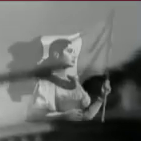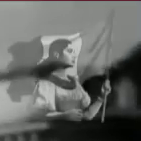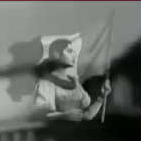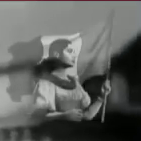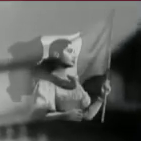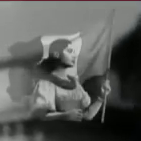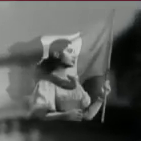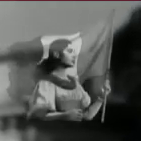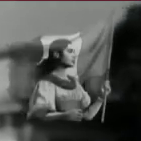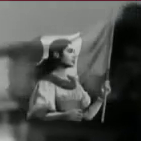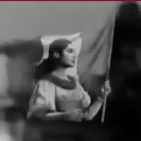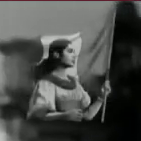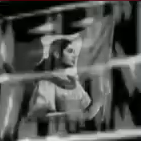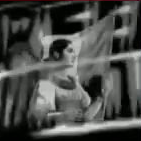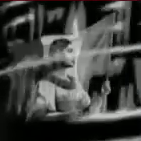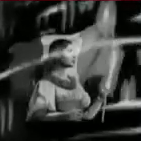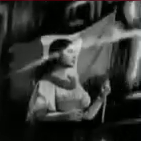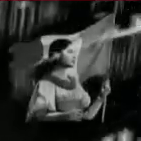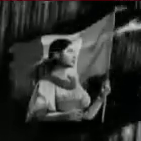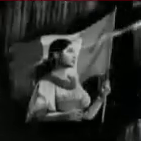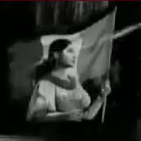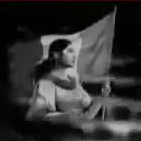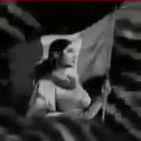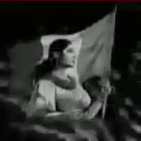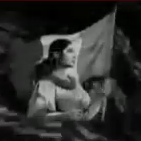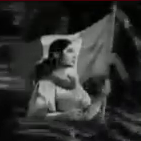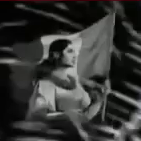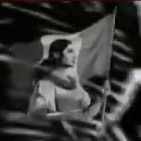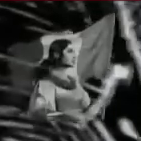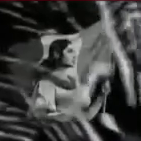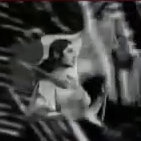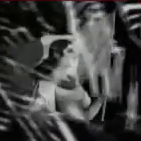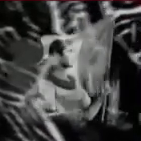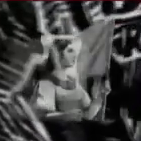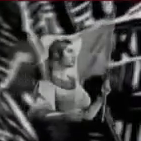redistributiva, solidaria, libre y democrática.